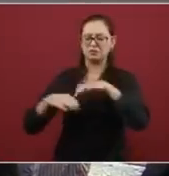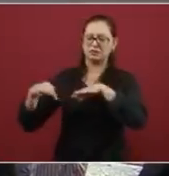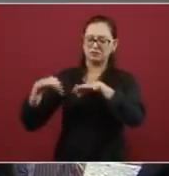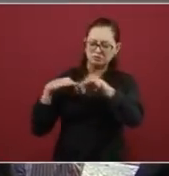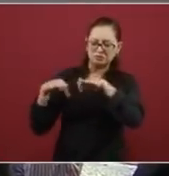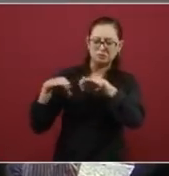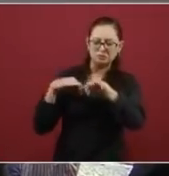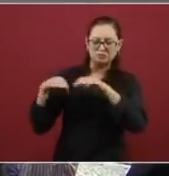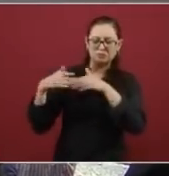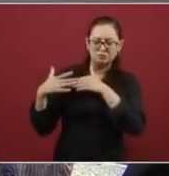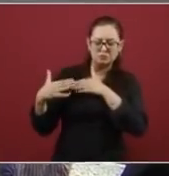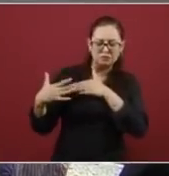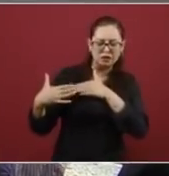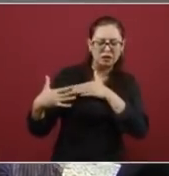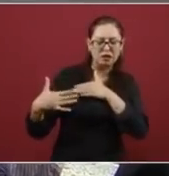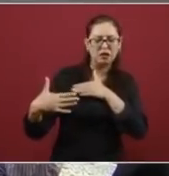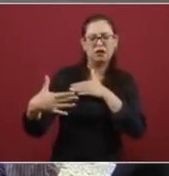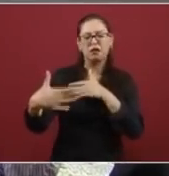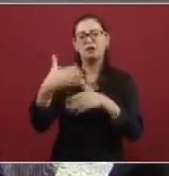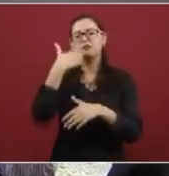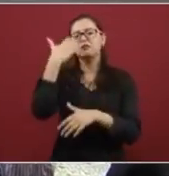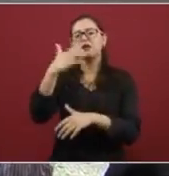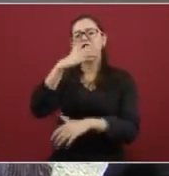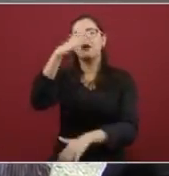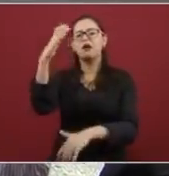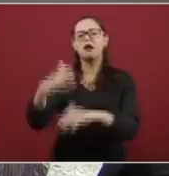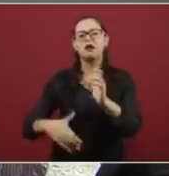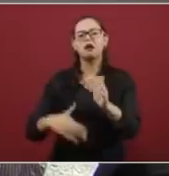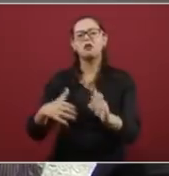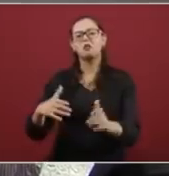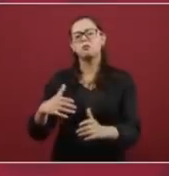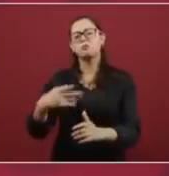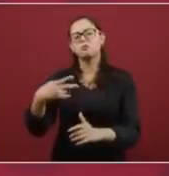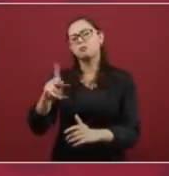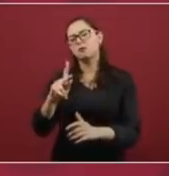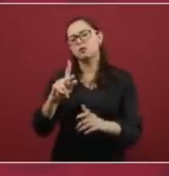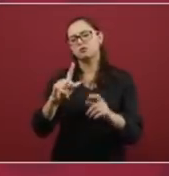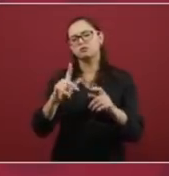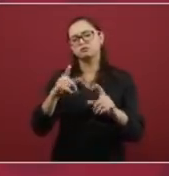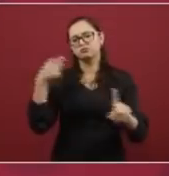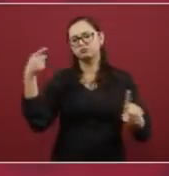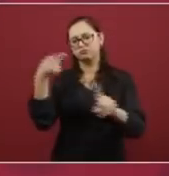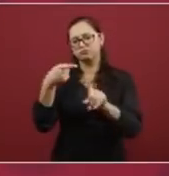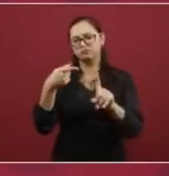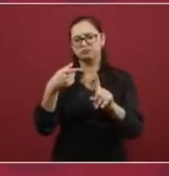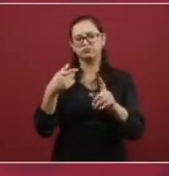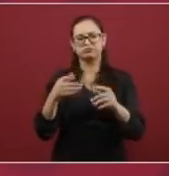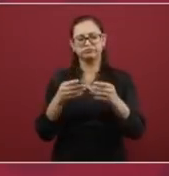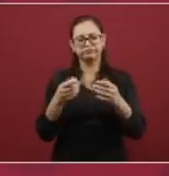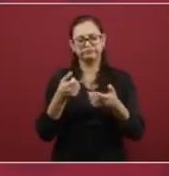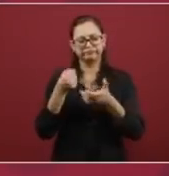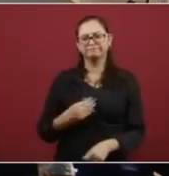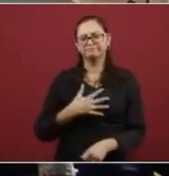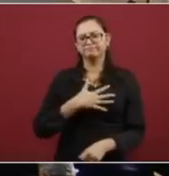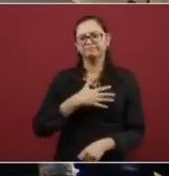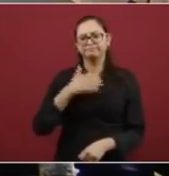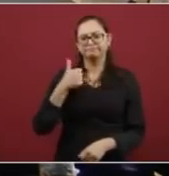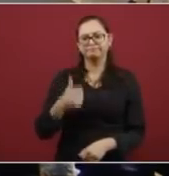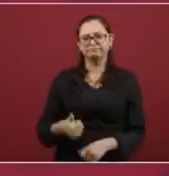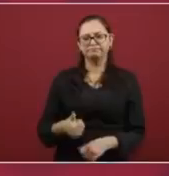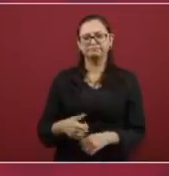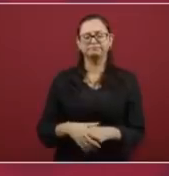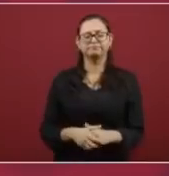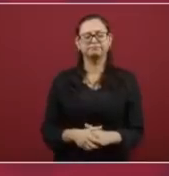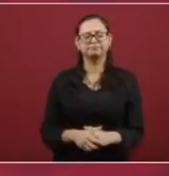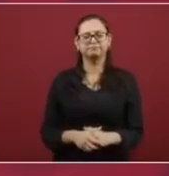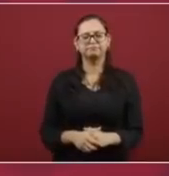ayudando al crecimiento económico y al bienestar durante este sexenio. A